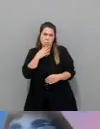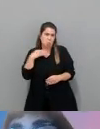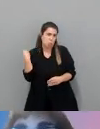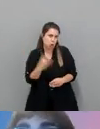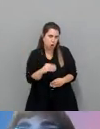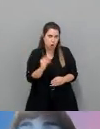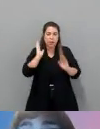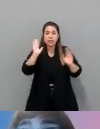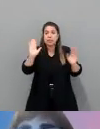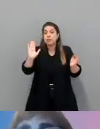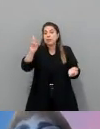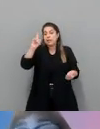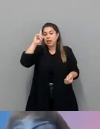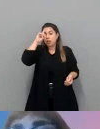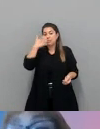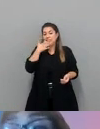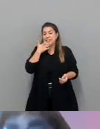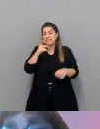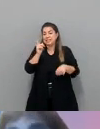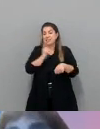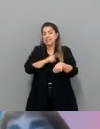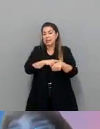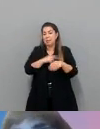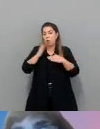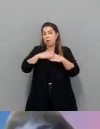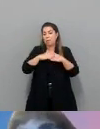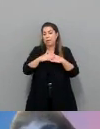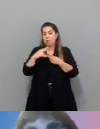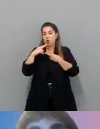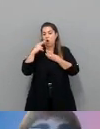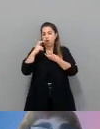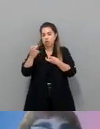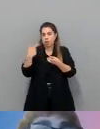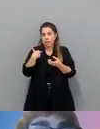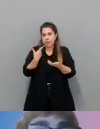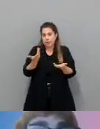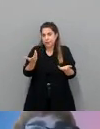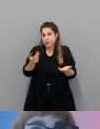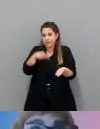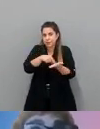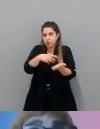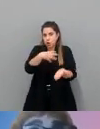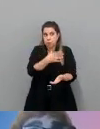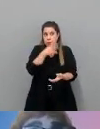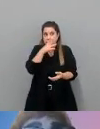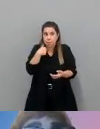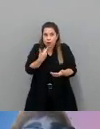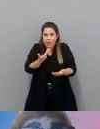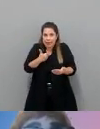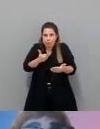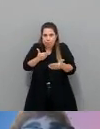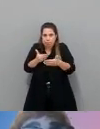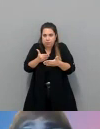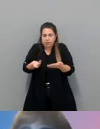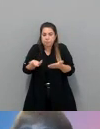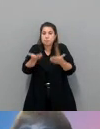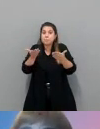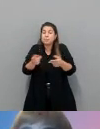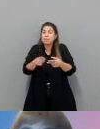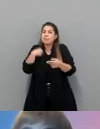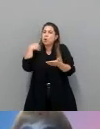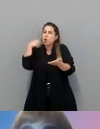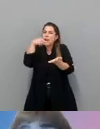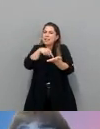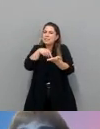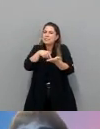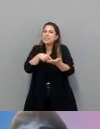no se exige tiempo mínimo de cotización, obviamente porque ni te ha dado tiempo a entrar en el mercado laboral, ¿vale? Cuando ya se empieza a exigir es a partir de